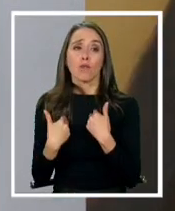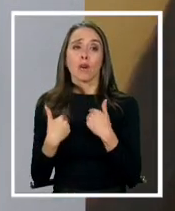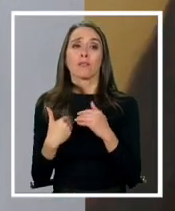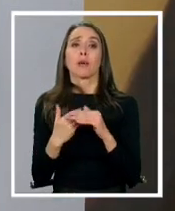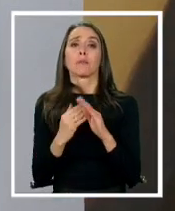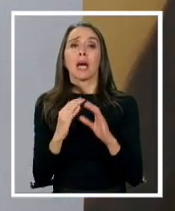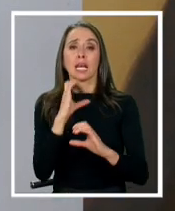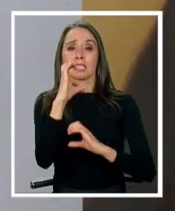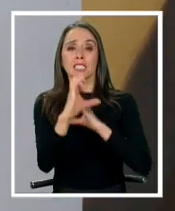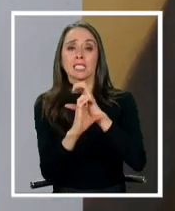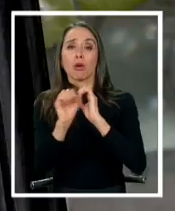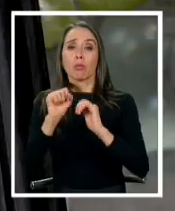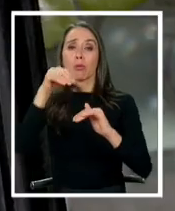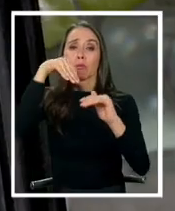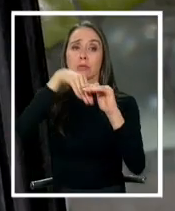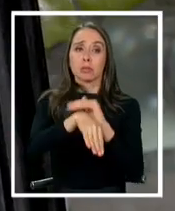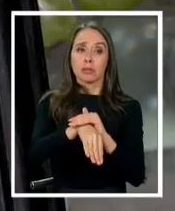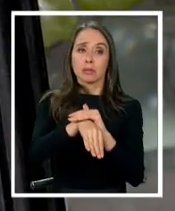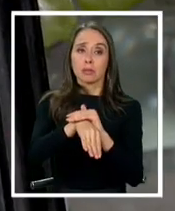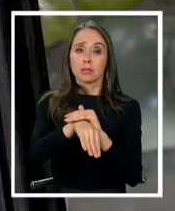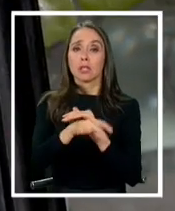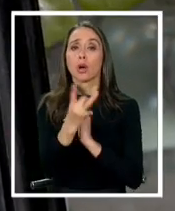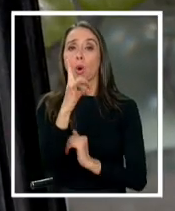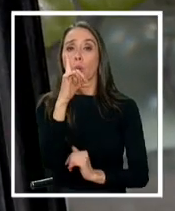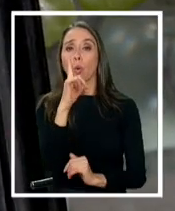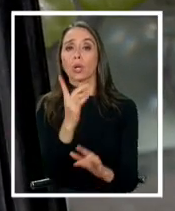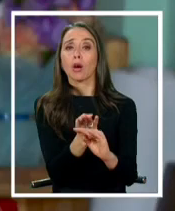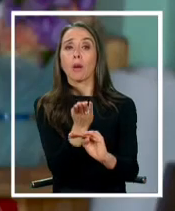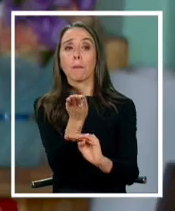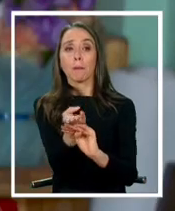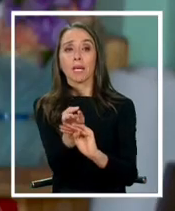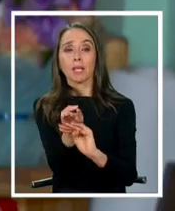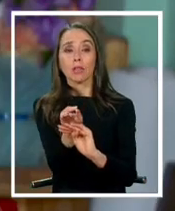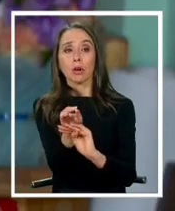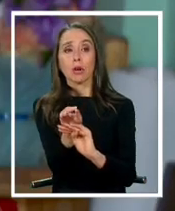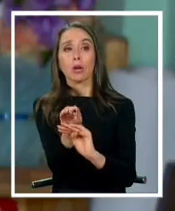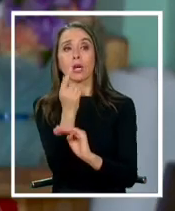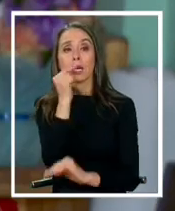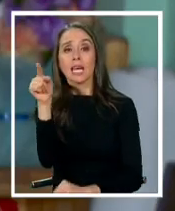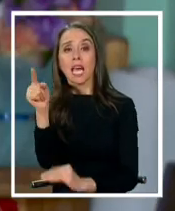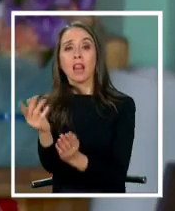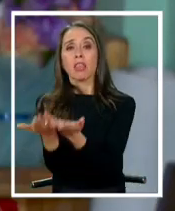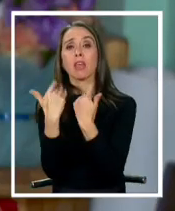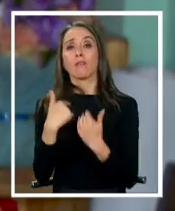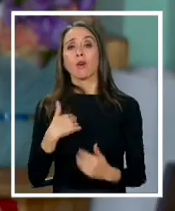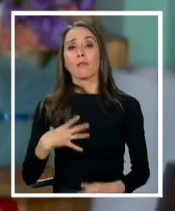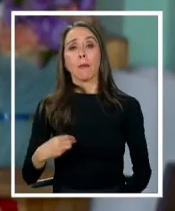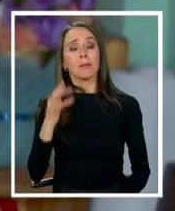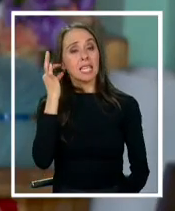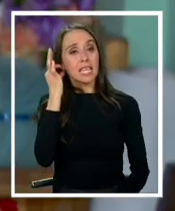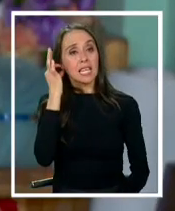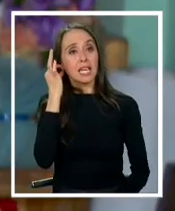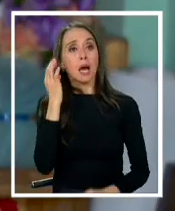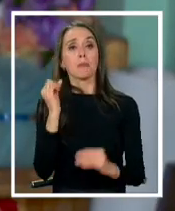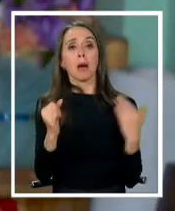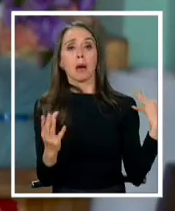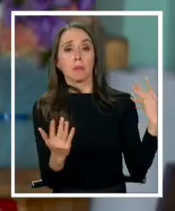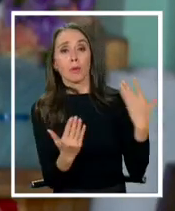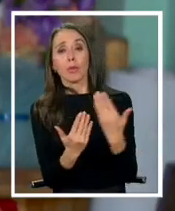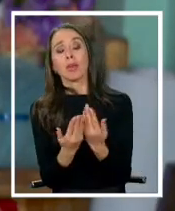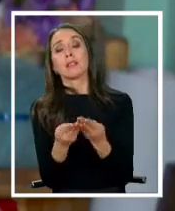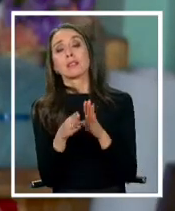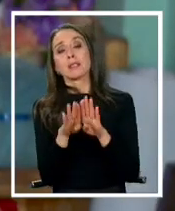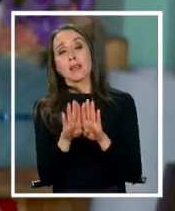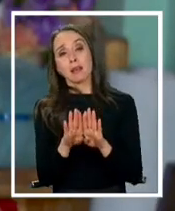cerrar nuestro ciclo. Lo único que pido es que él me devuelva a mi hija para poder cerrar todo esto.